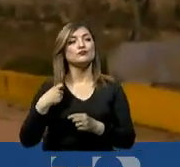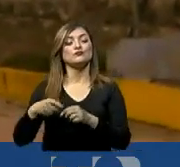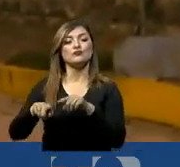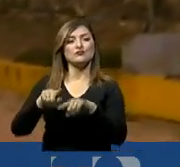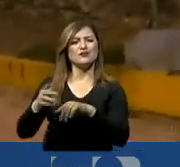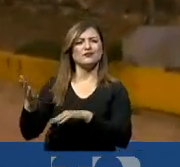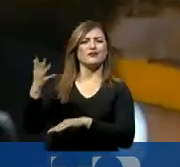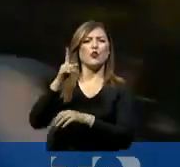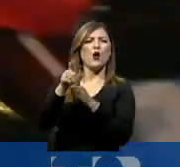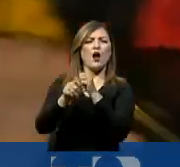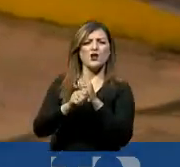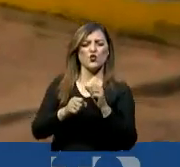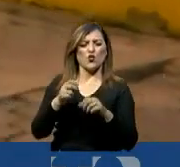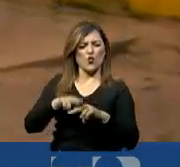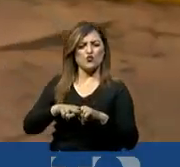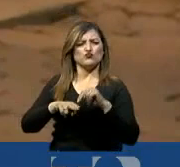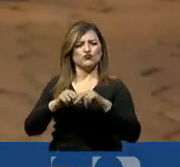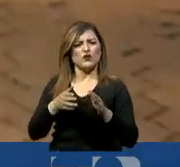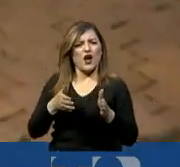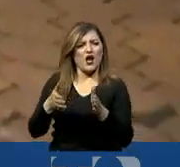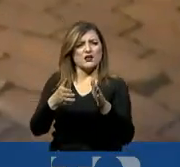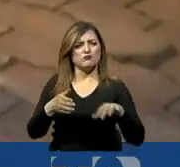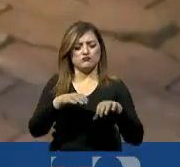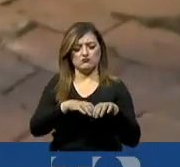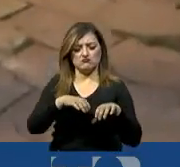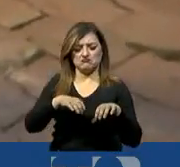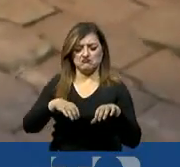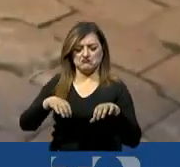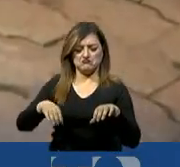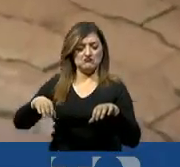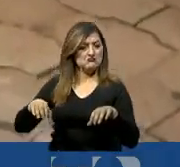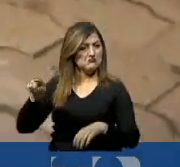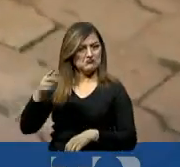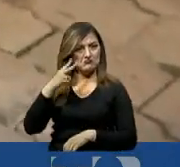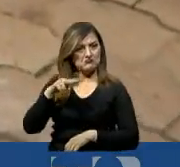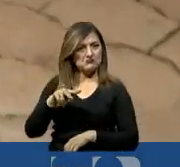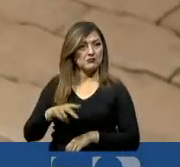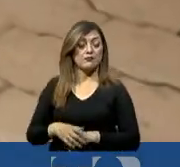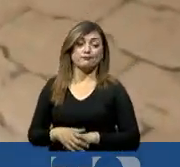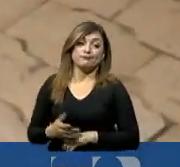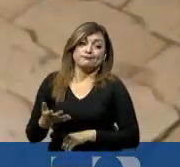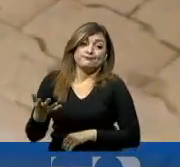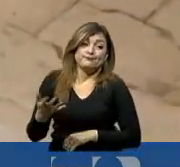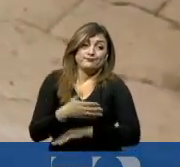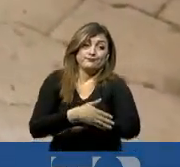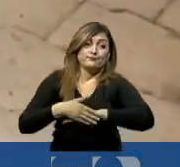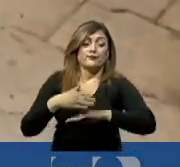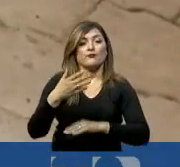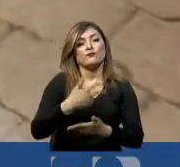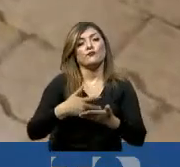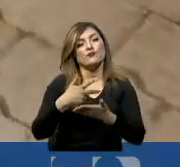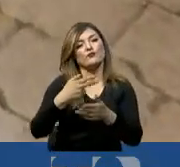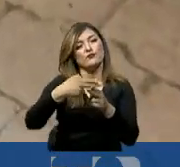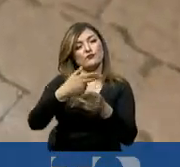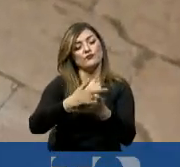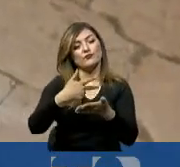que se hicieron recién hace pocos meses nada más. Nosotros nos encontramos, como bien mencionan, acá en la calle Carchi, en el